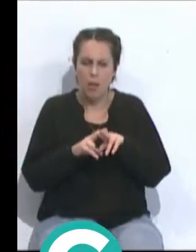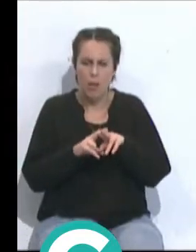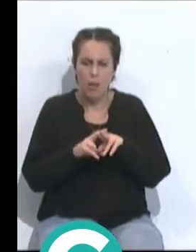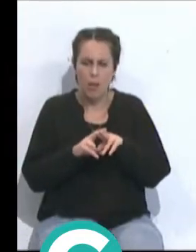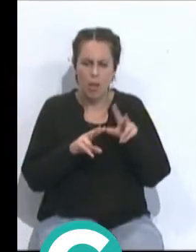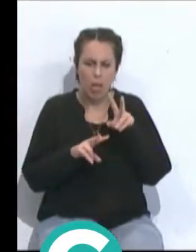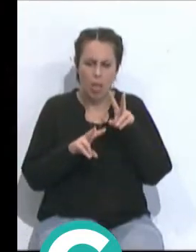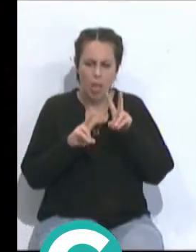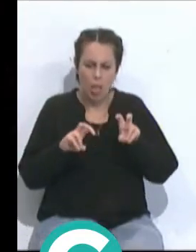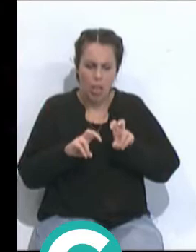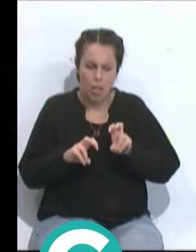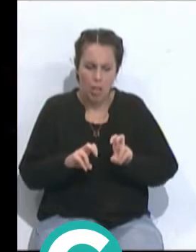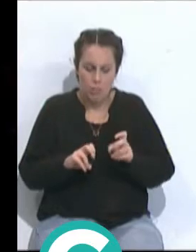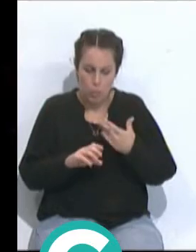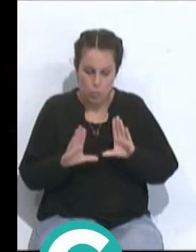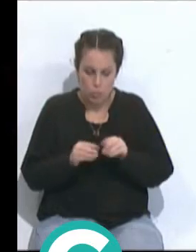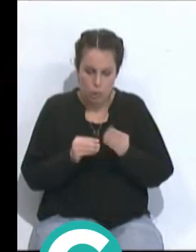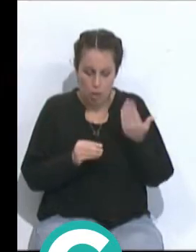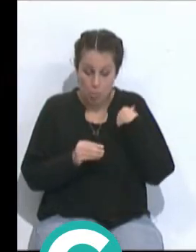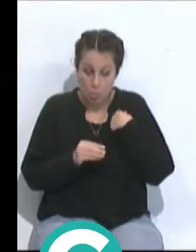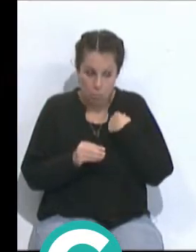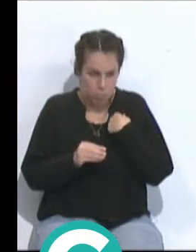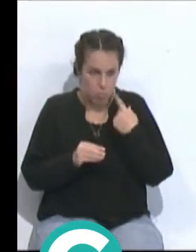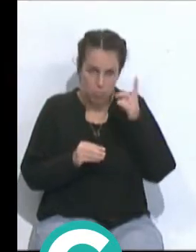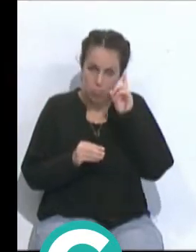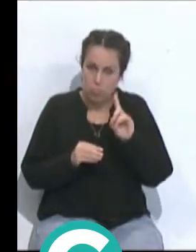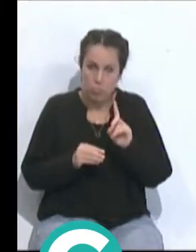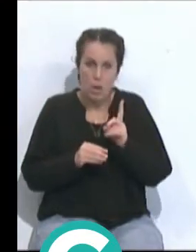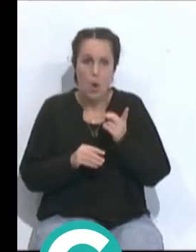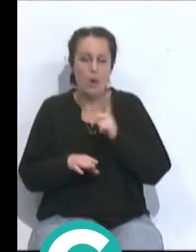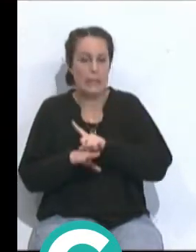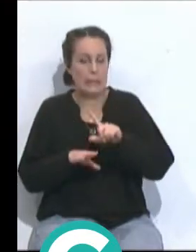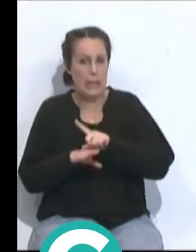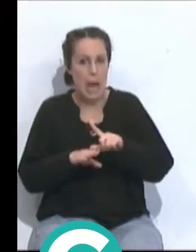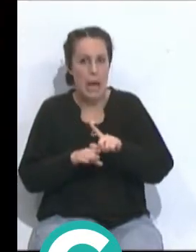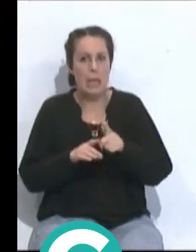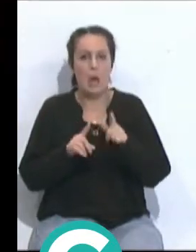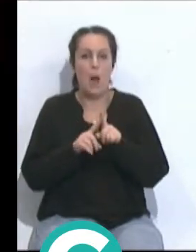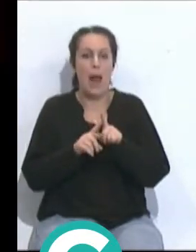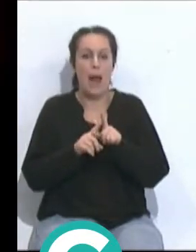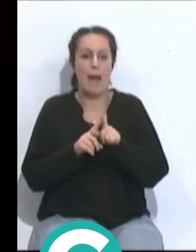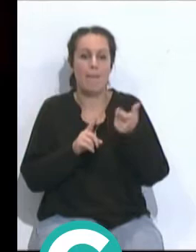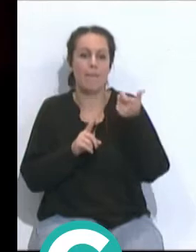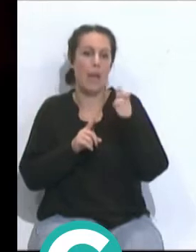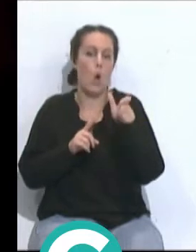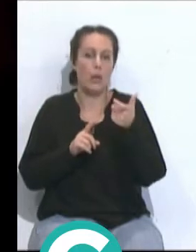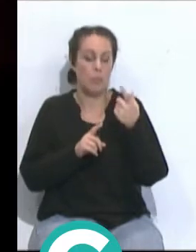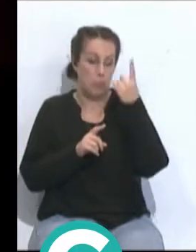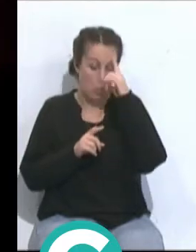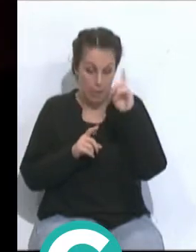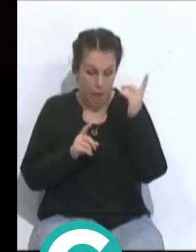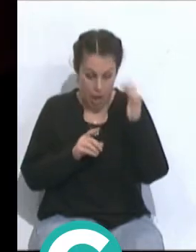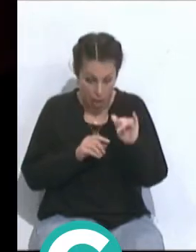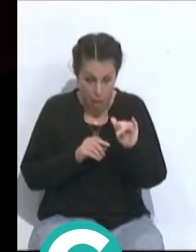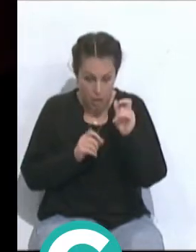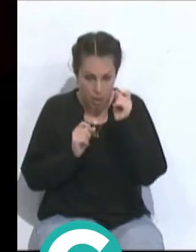a conclusiones que antes no llegaba y he visto figuras literarias que antes no me había pues percatado de que estaban